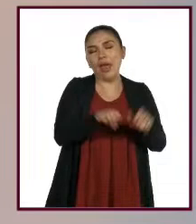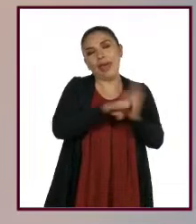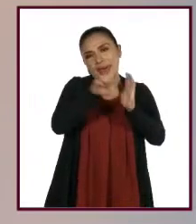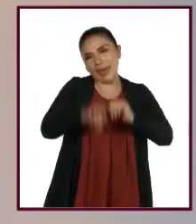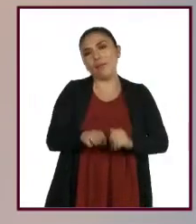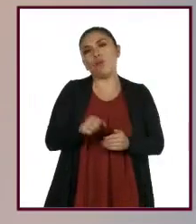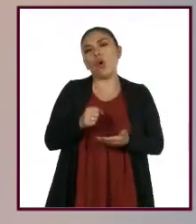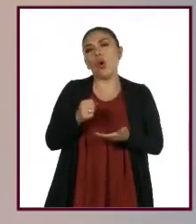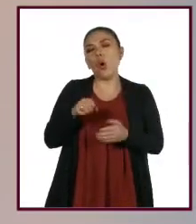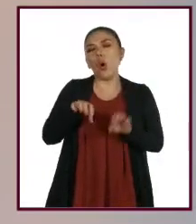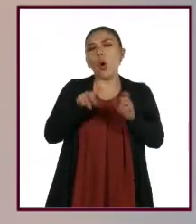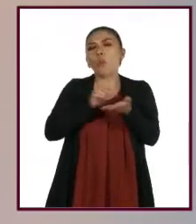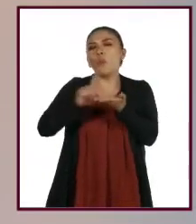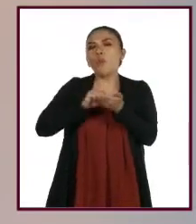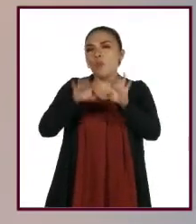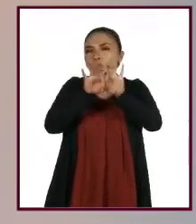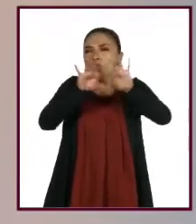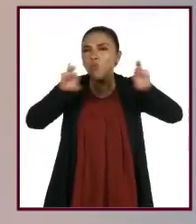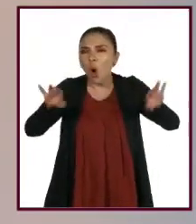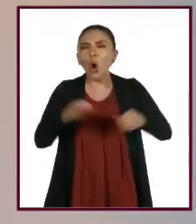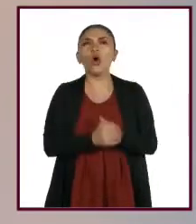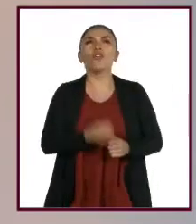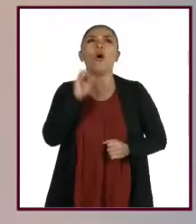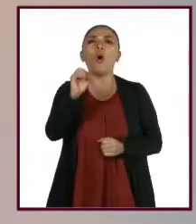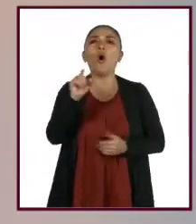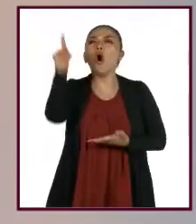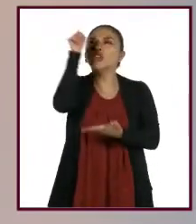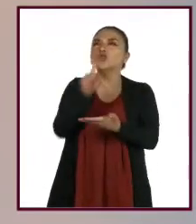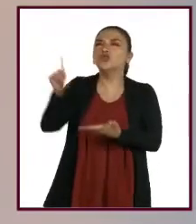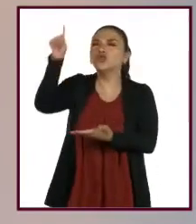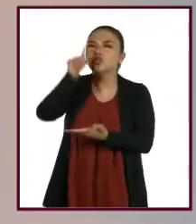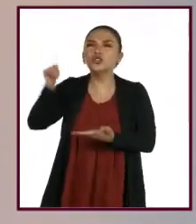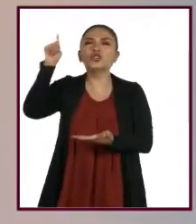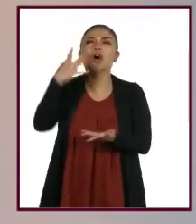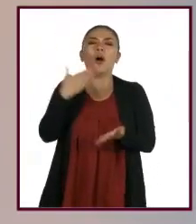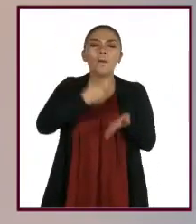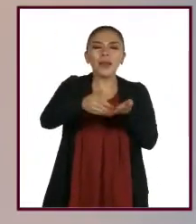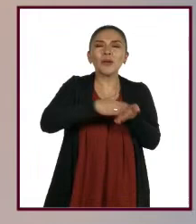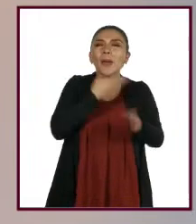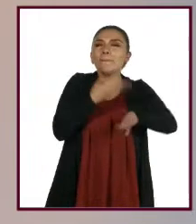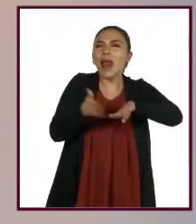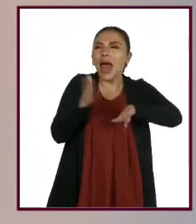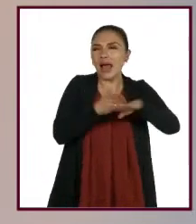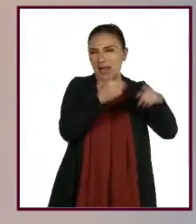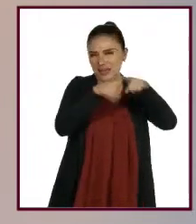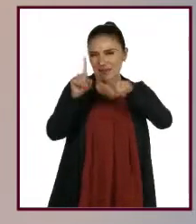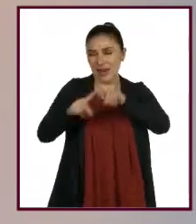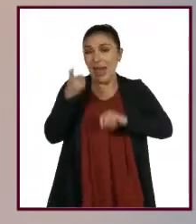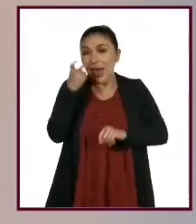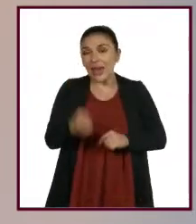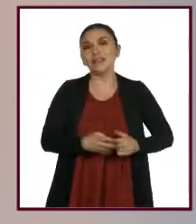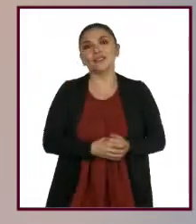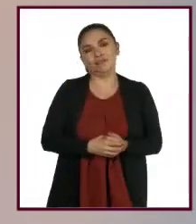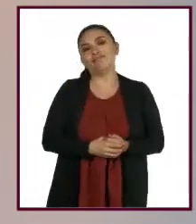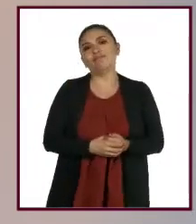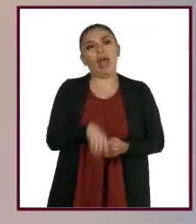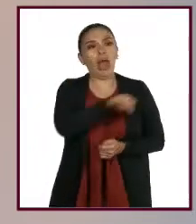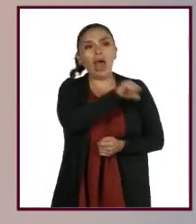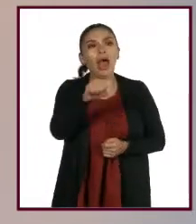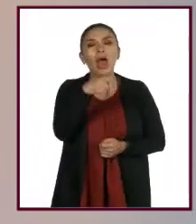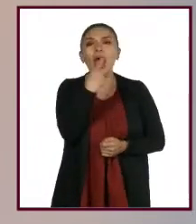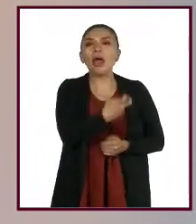los plumones, algún otro tipo de aerosoles o de correctores, pues llama la atención justamente este tipo